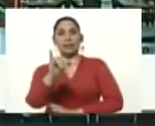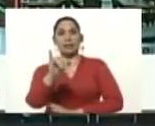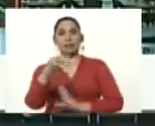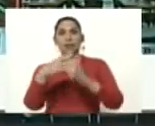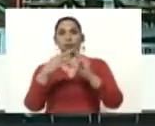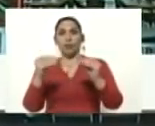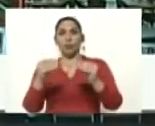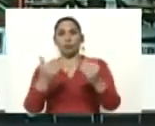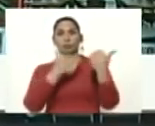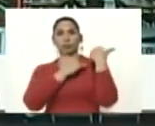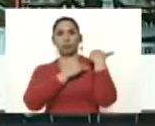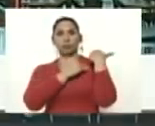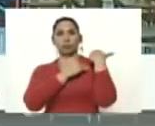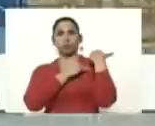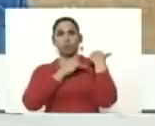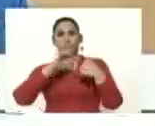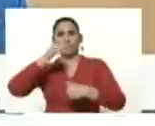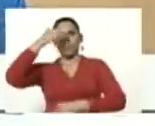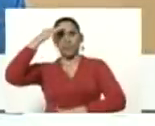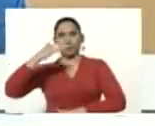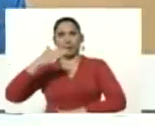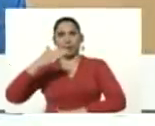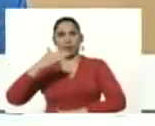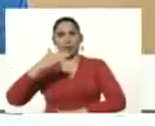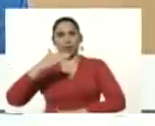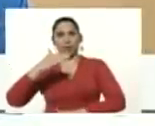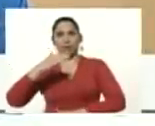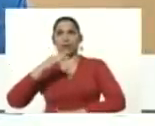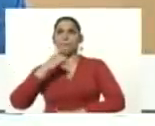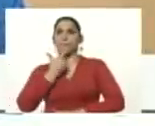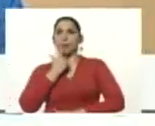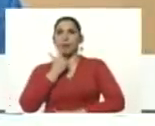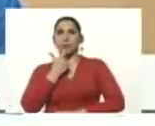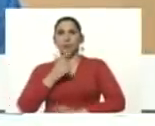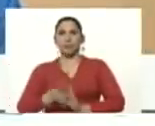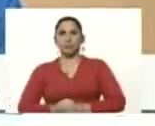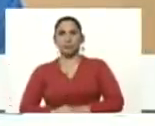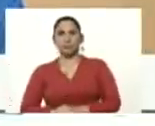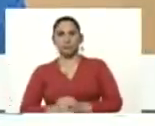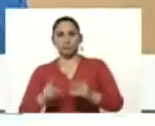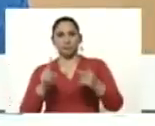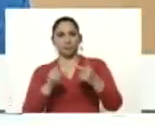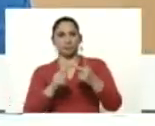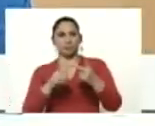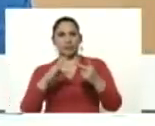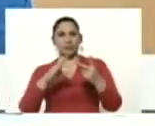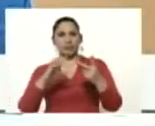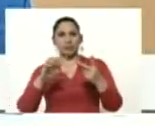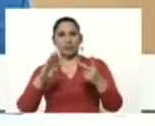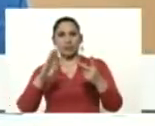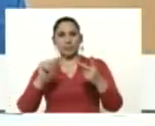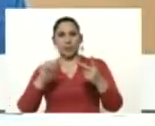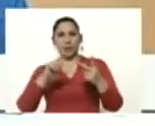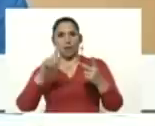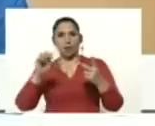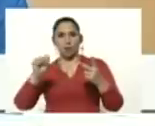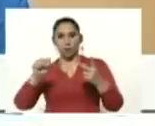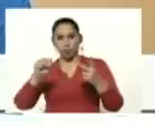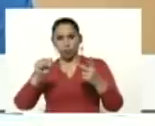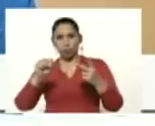están los jefes militares, general en jefe Vladimir Padrino, el almirante en jefe Remigio